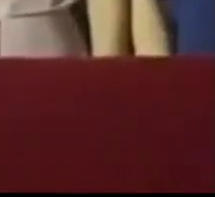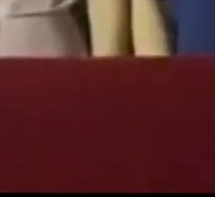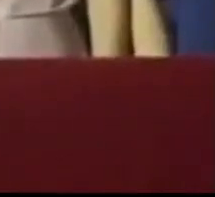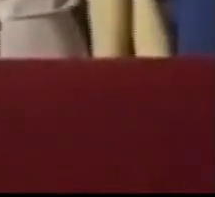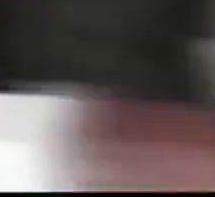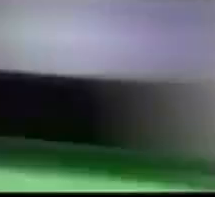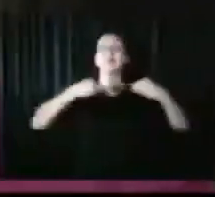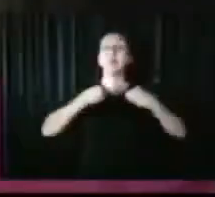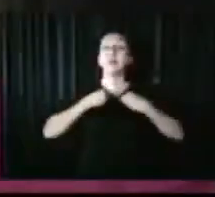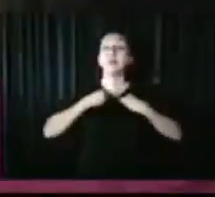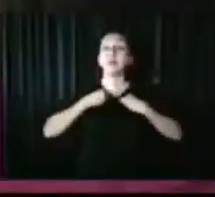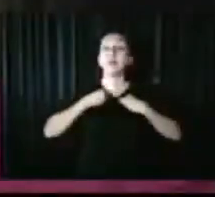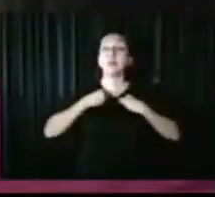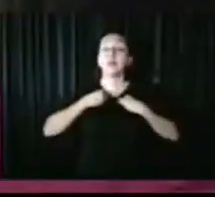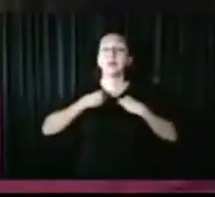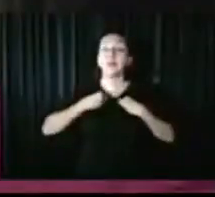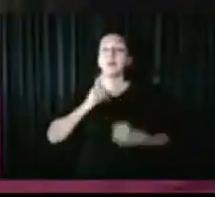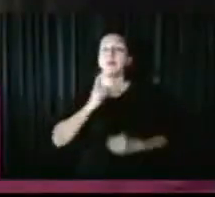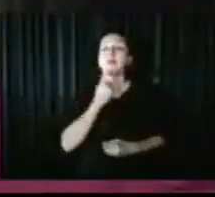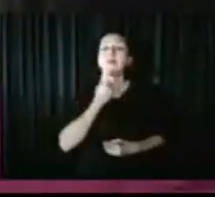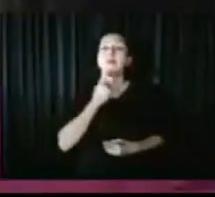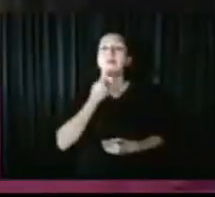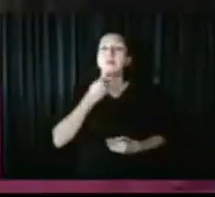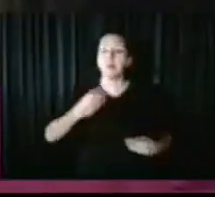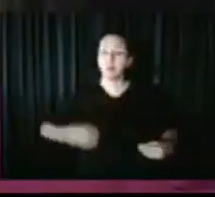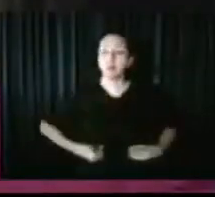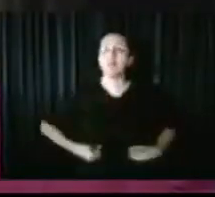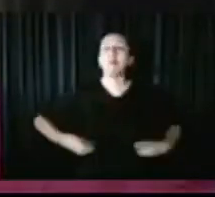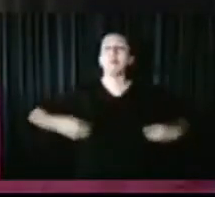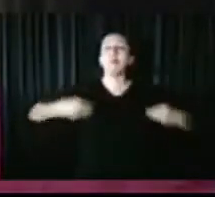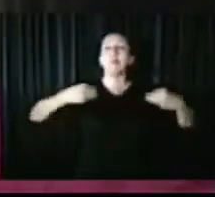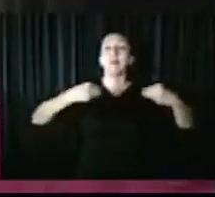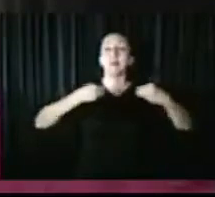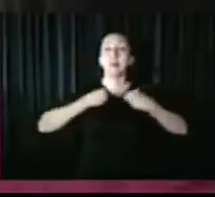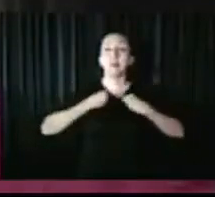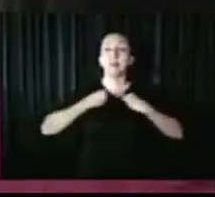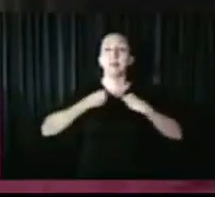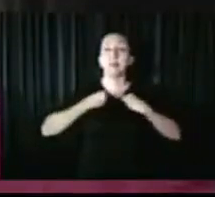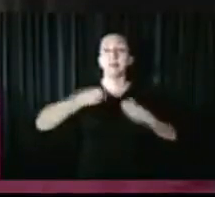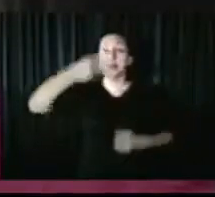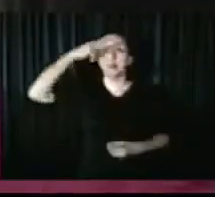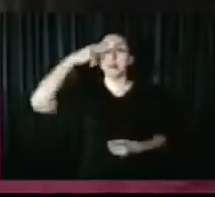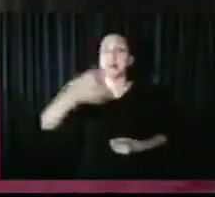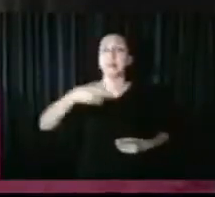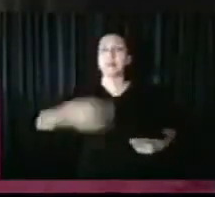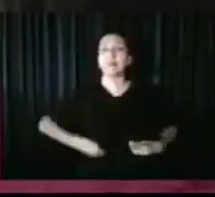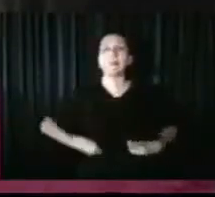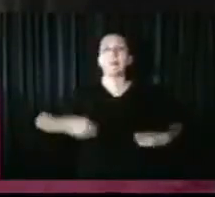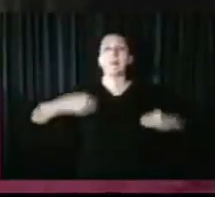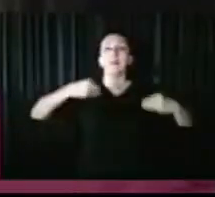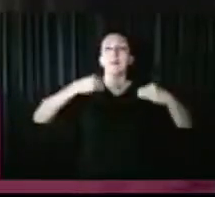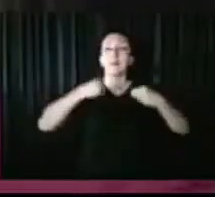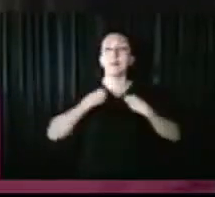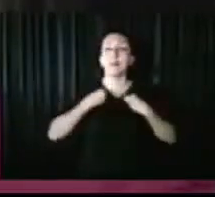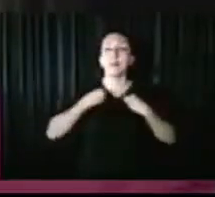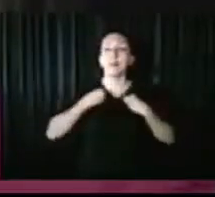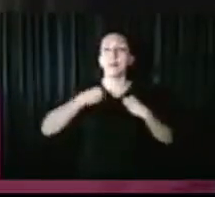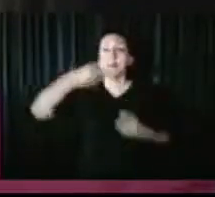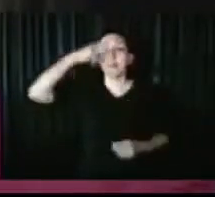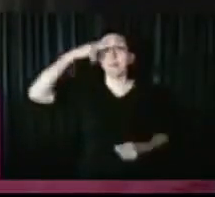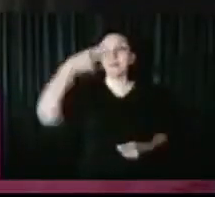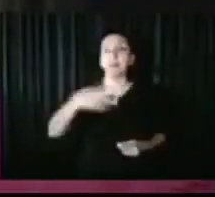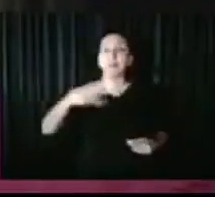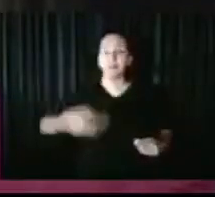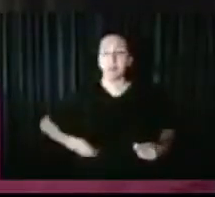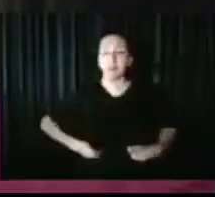Obrador! ¡Viva! También hubo descalabrados, o por lo menos, la hija de Araceli Brown, alcaldesa de Playas de